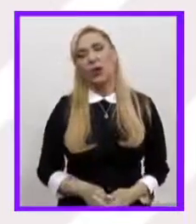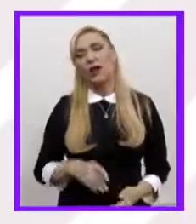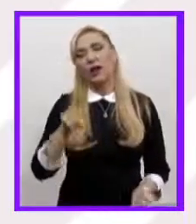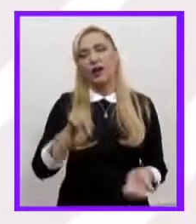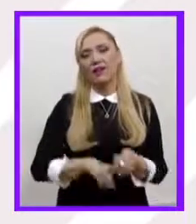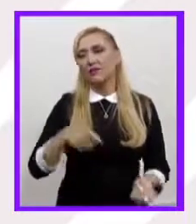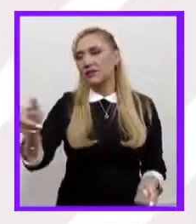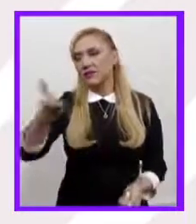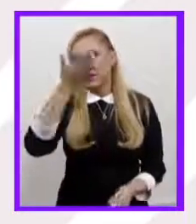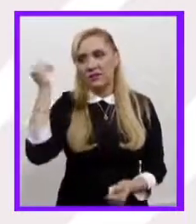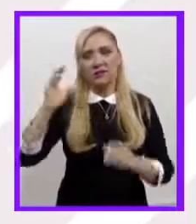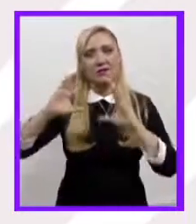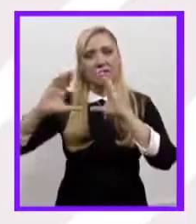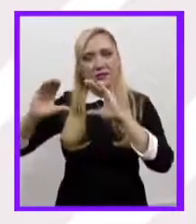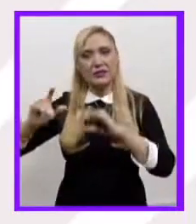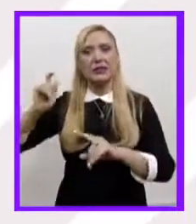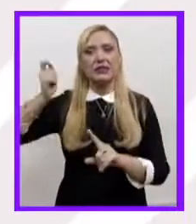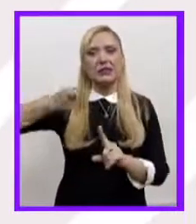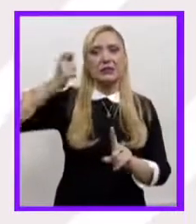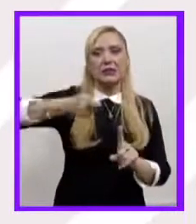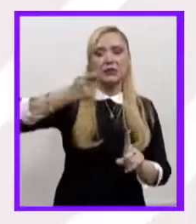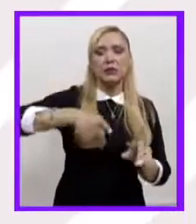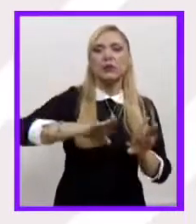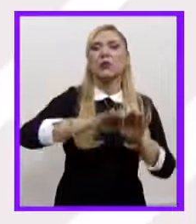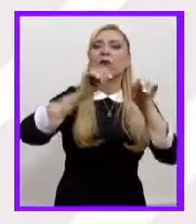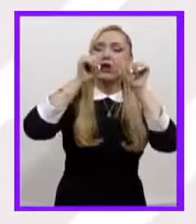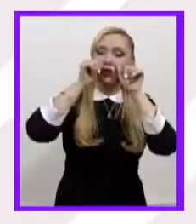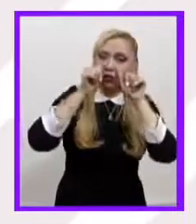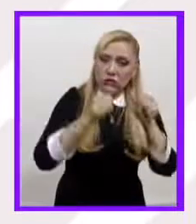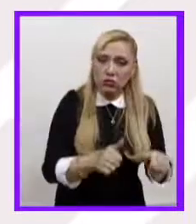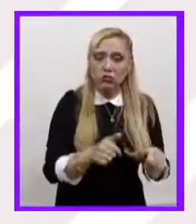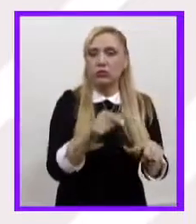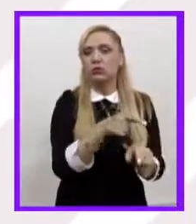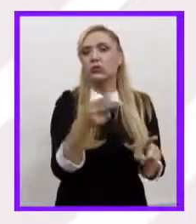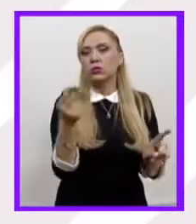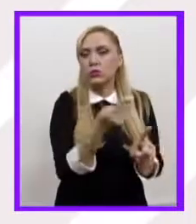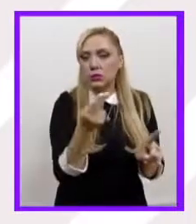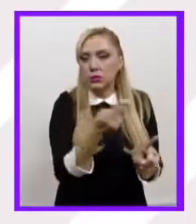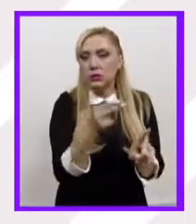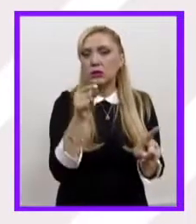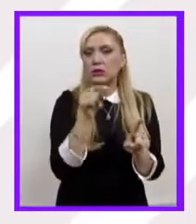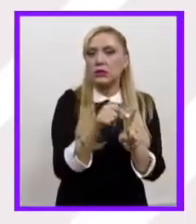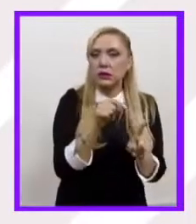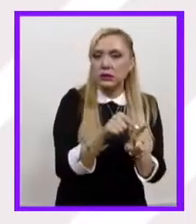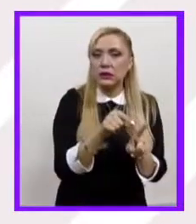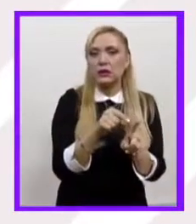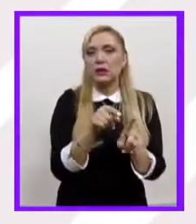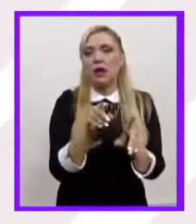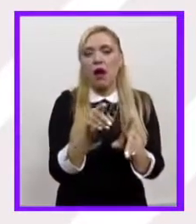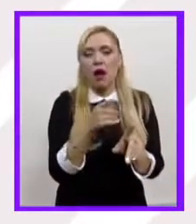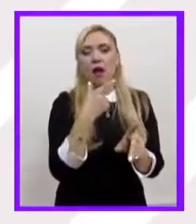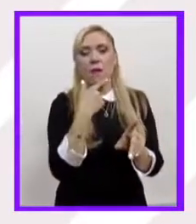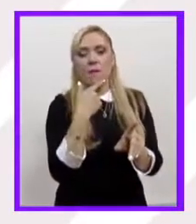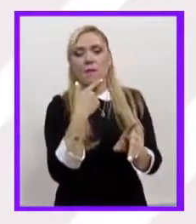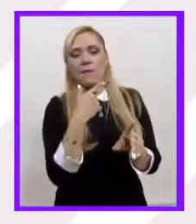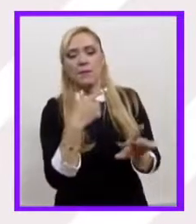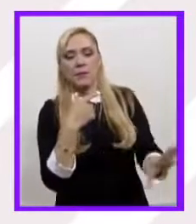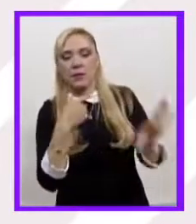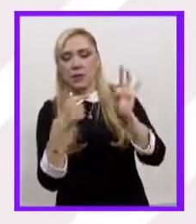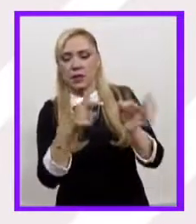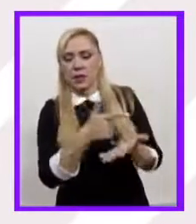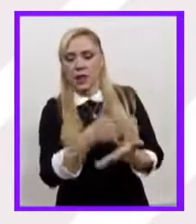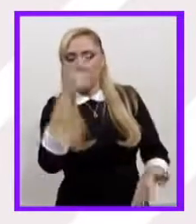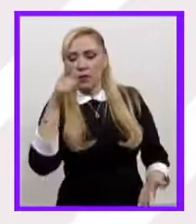funcionamiento que deriva principalmente de la necesidad de la selectividad del sistema penal frente a